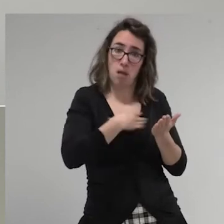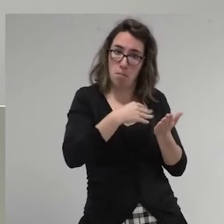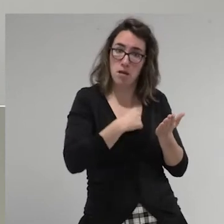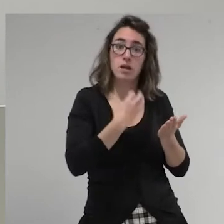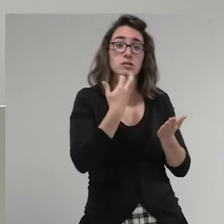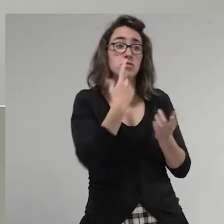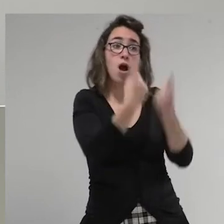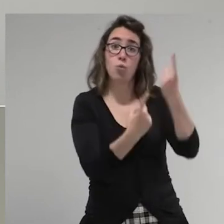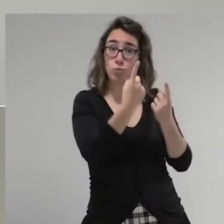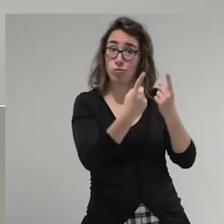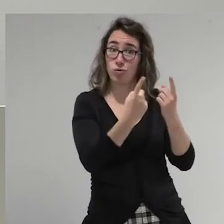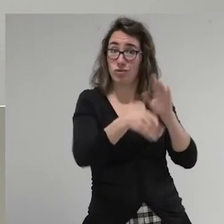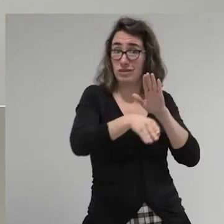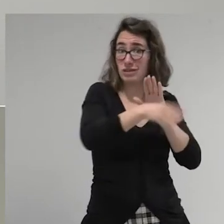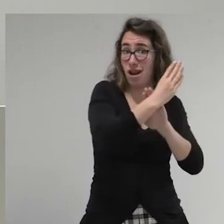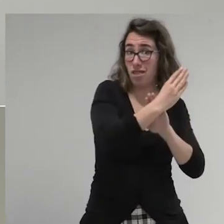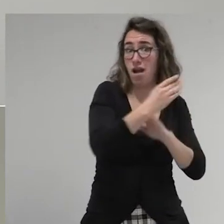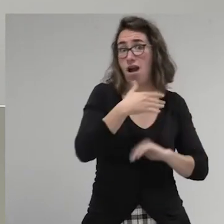a la salida queréis